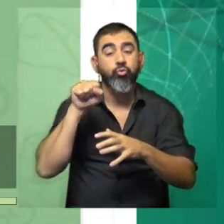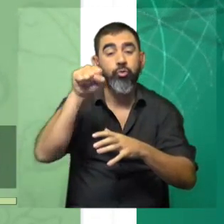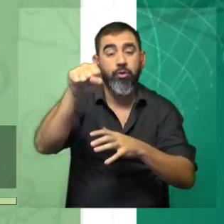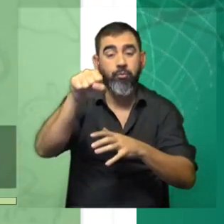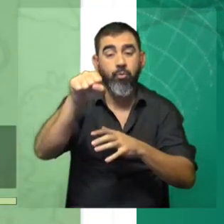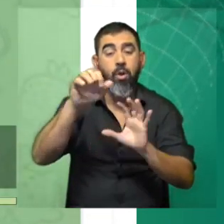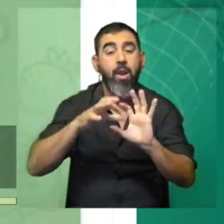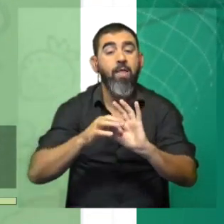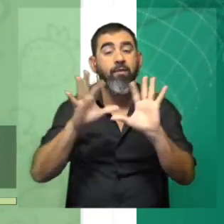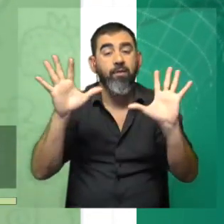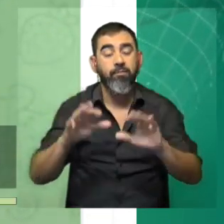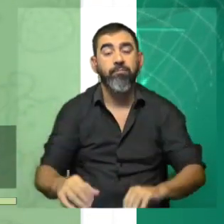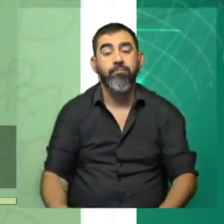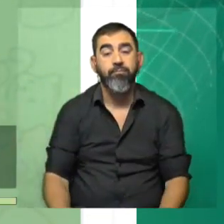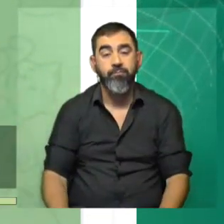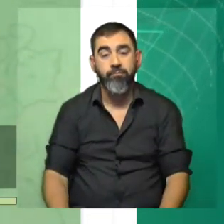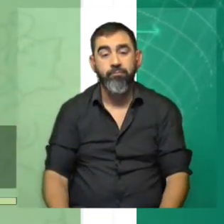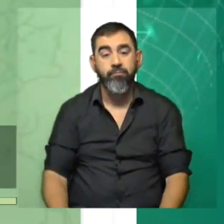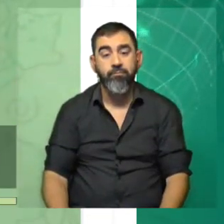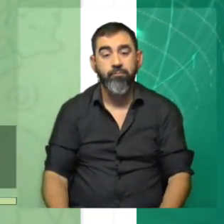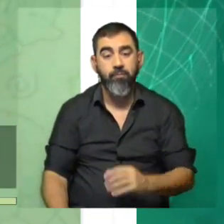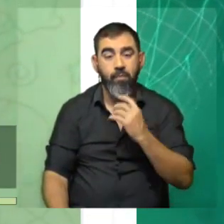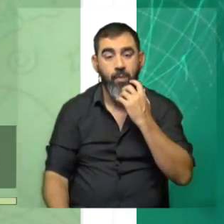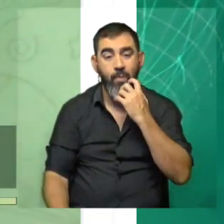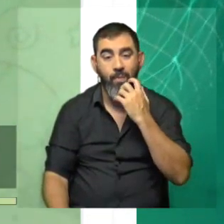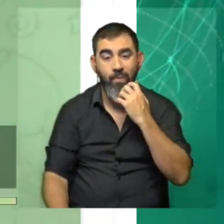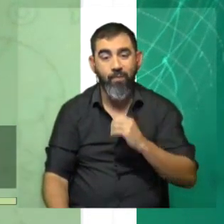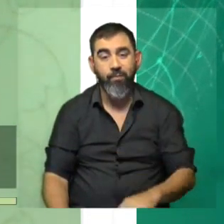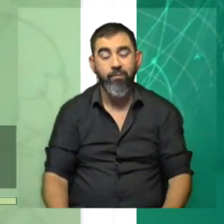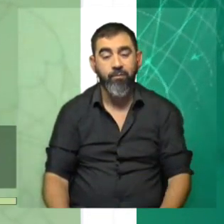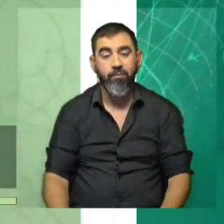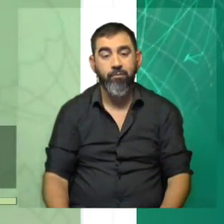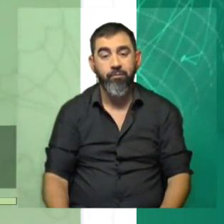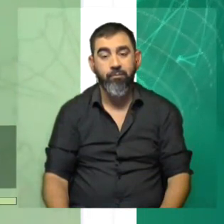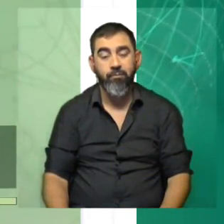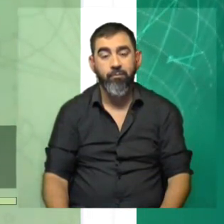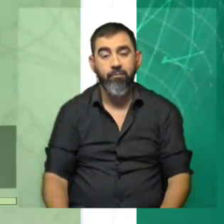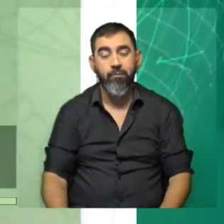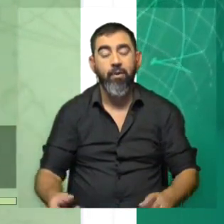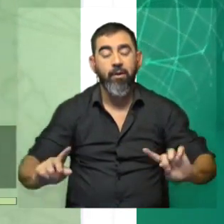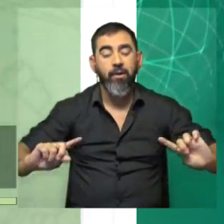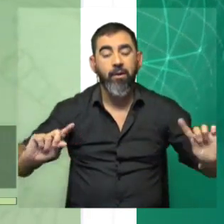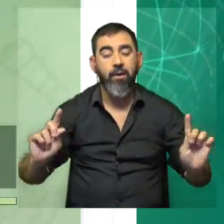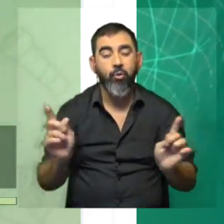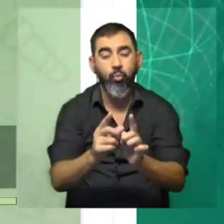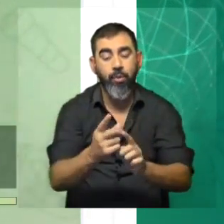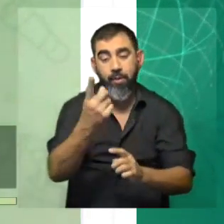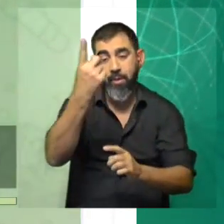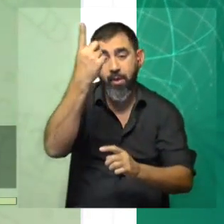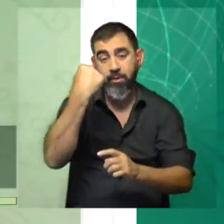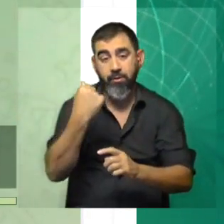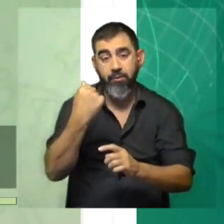Libertad Bueno pero para conocer más detalles estamos haciendo un resumen de lo que ocurrió en el día de ayer